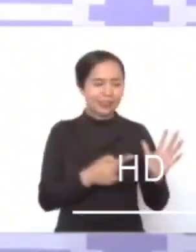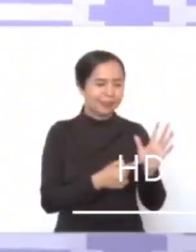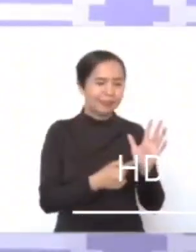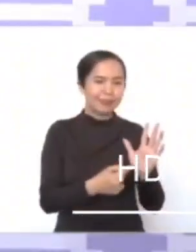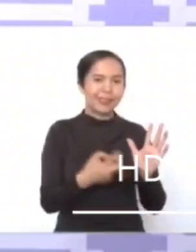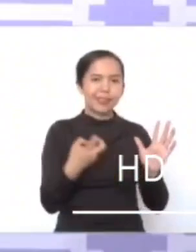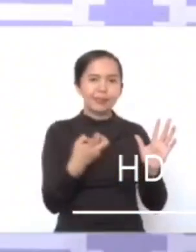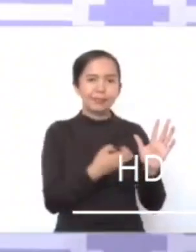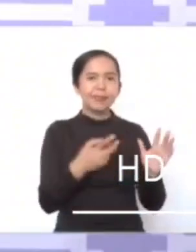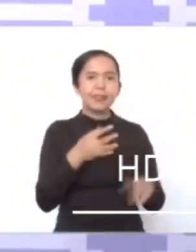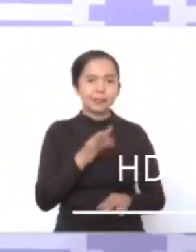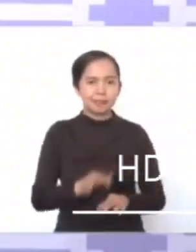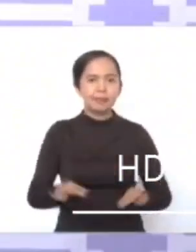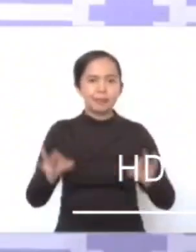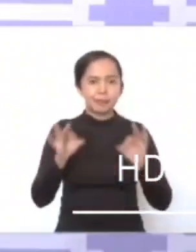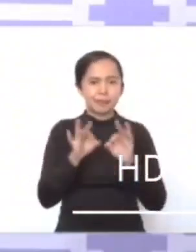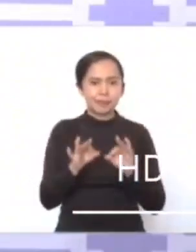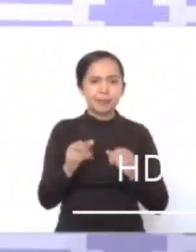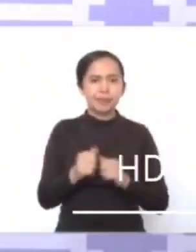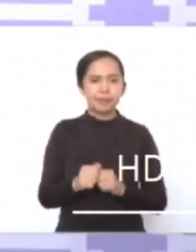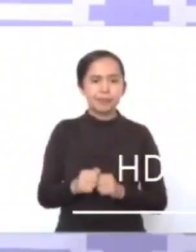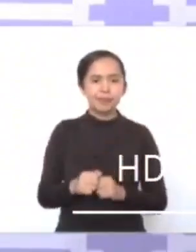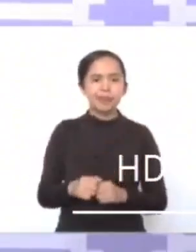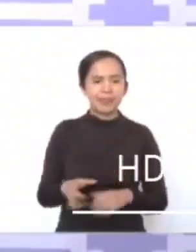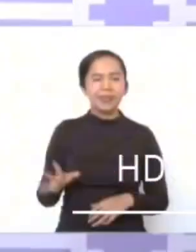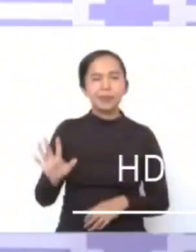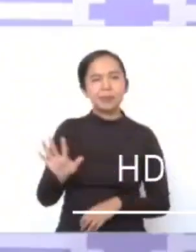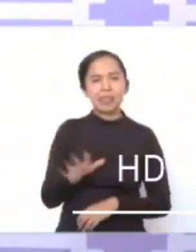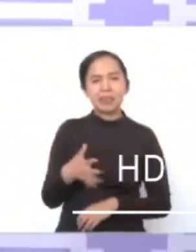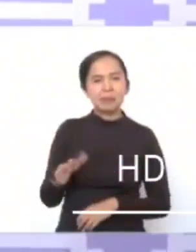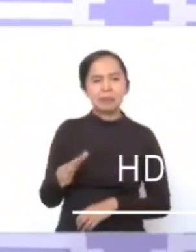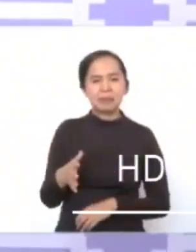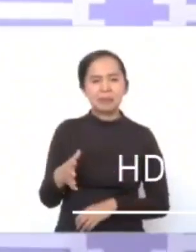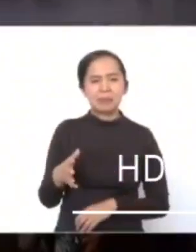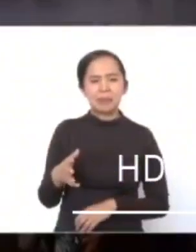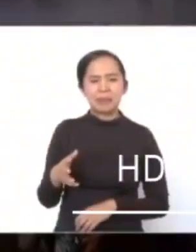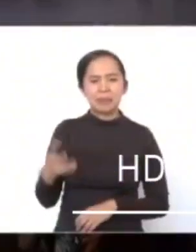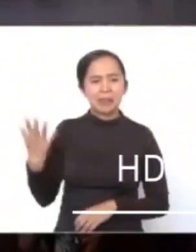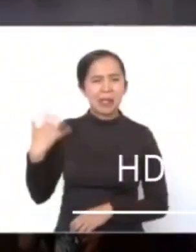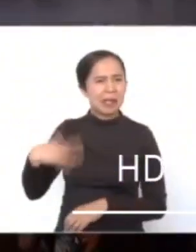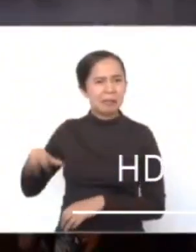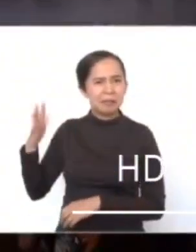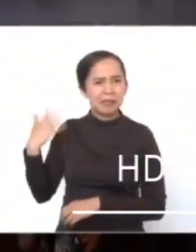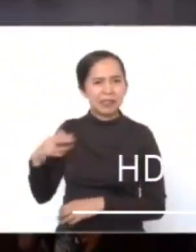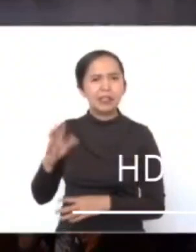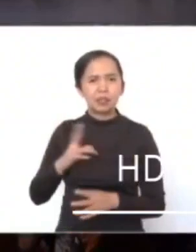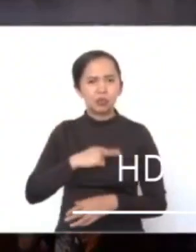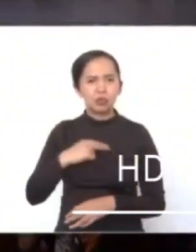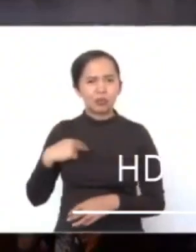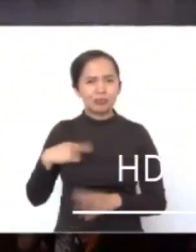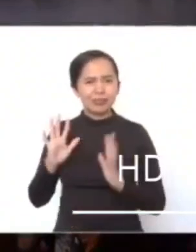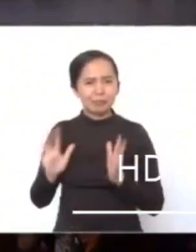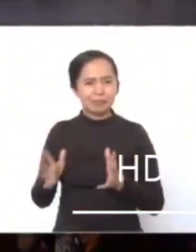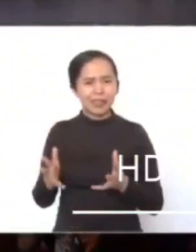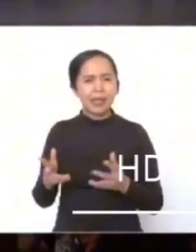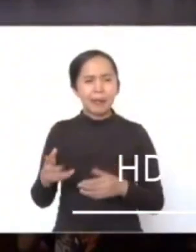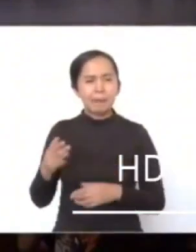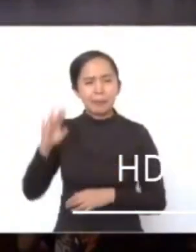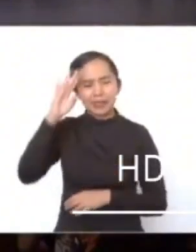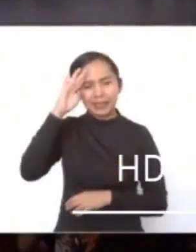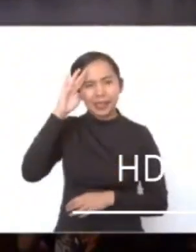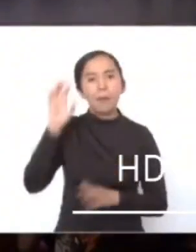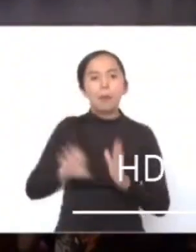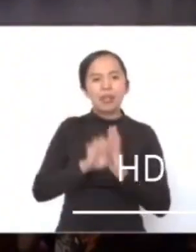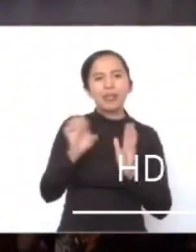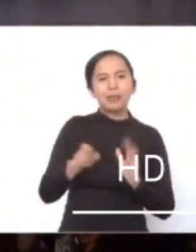importante. Habíamos hablado de esta campaña, en efecto, como dice la secretaria Ingrid, recién me